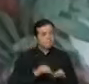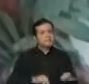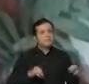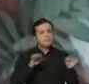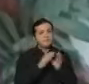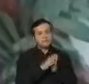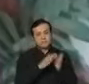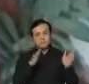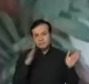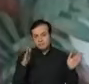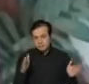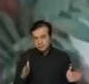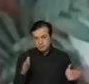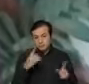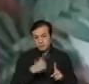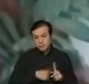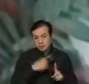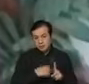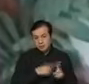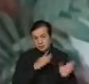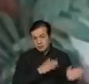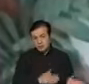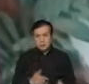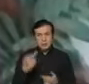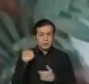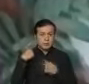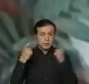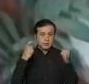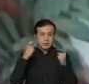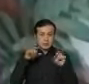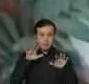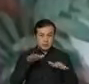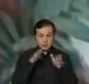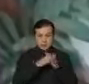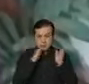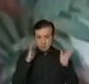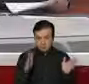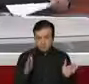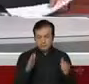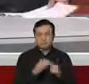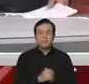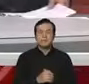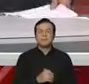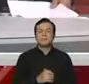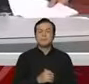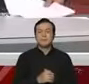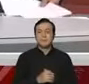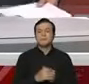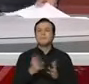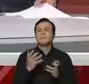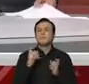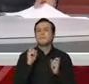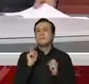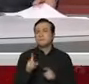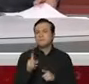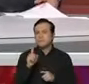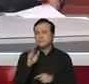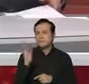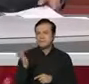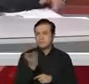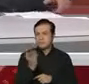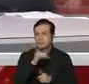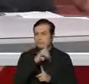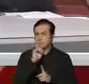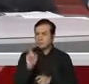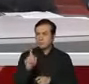los próximos meses que nos corresponde gobernar, 10 meses y algo más. De acuerdo, secretario Roldán, quisiera también aprovechar su presencia